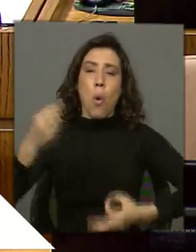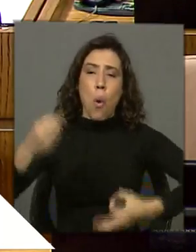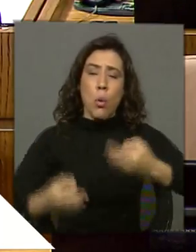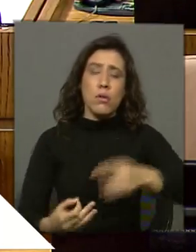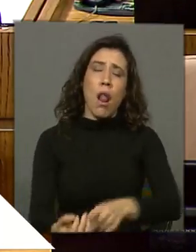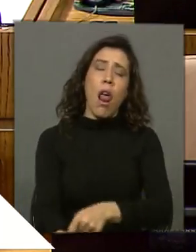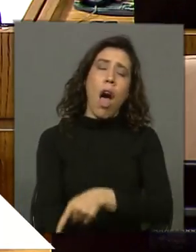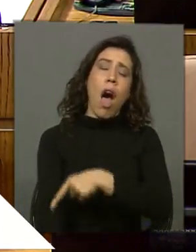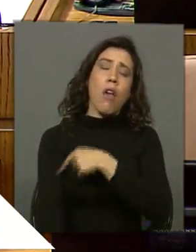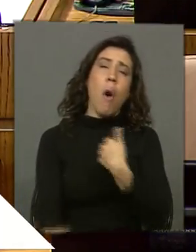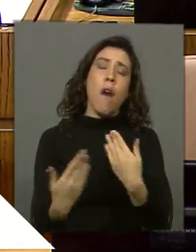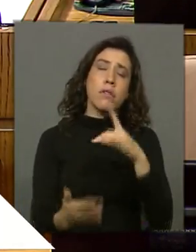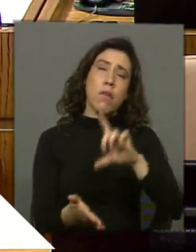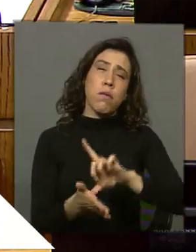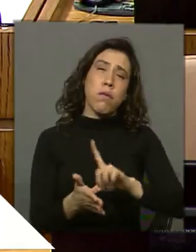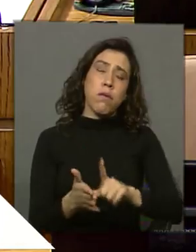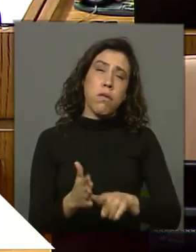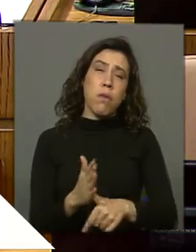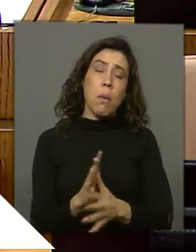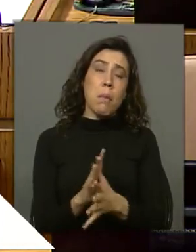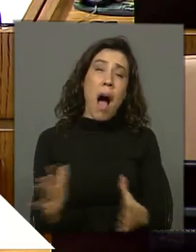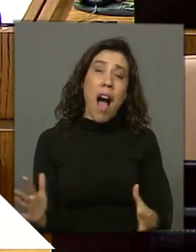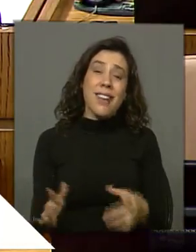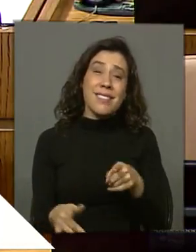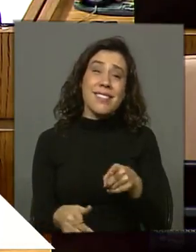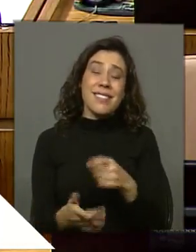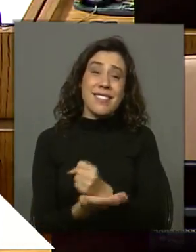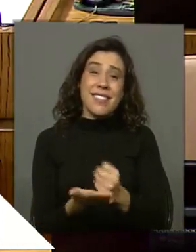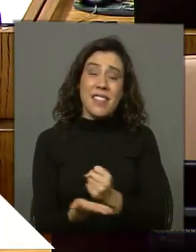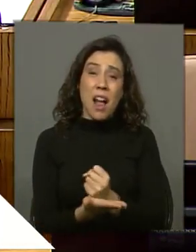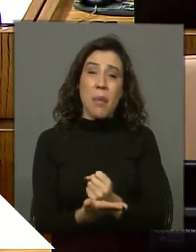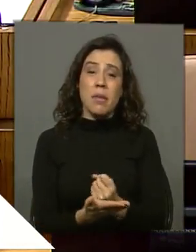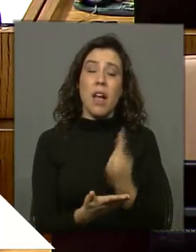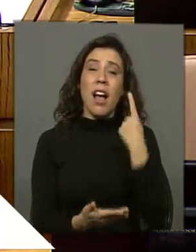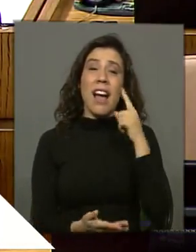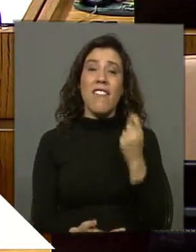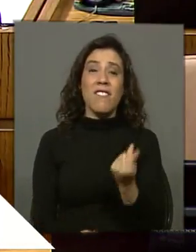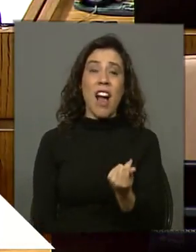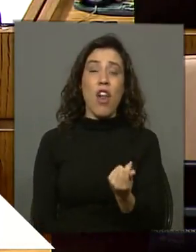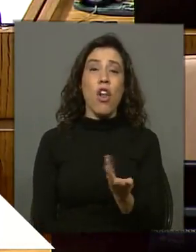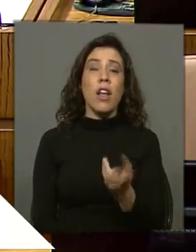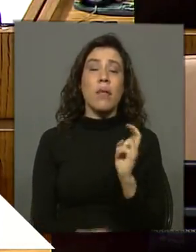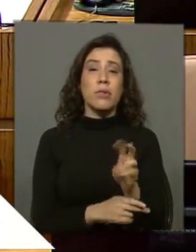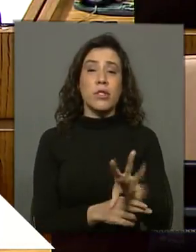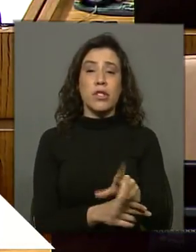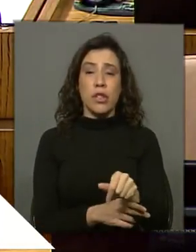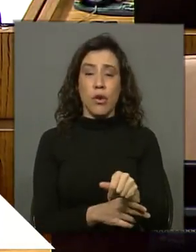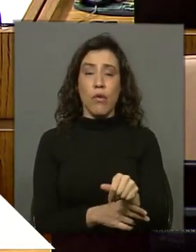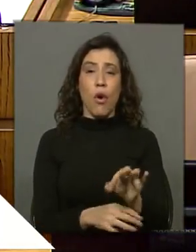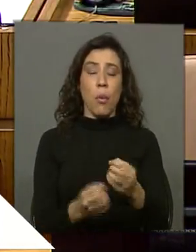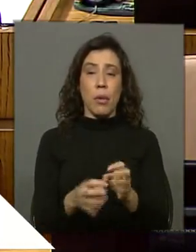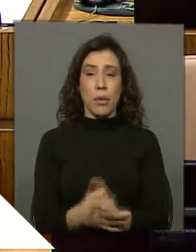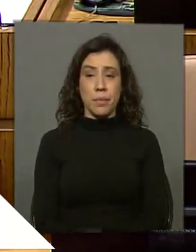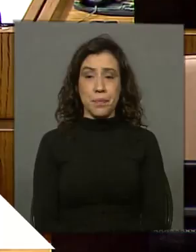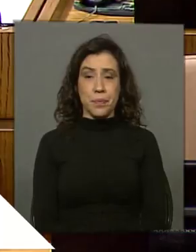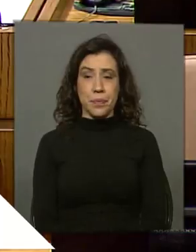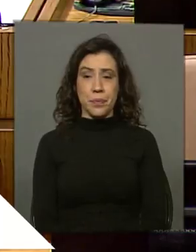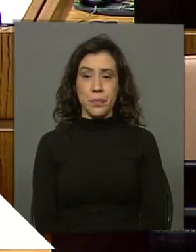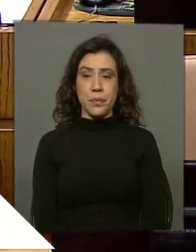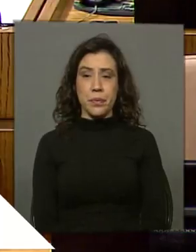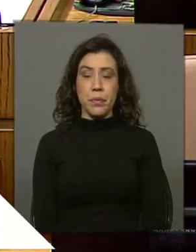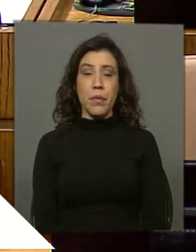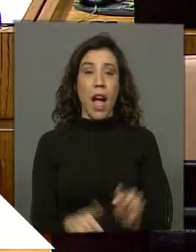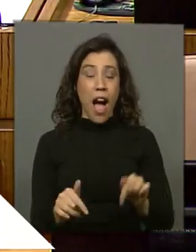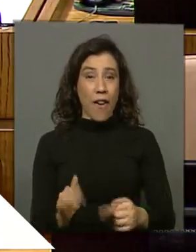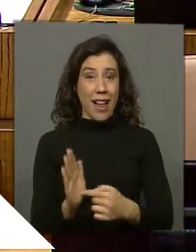a veces costaba mucho más hacer ese tránsito que el propio valor de lo que había sido dañado o perdido y esto si